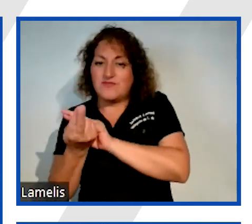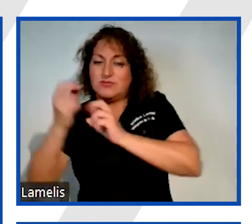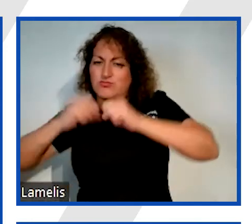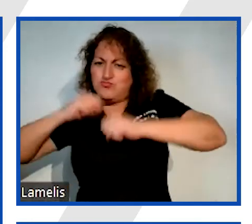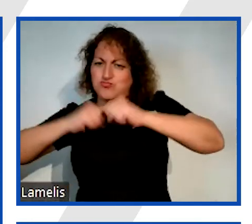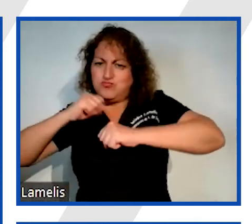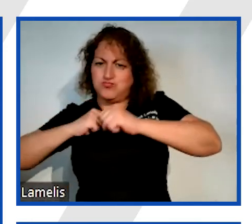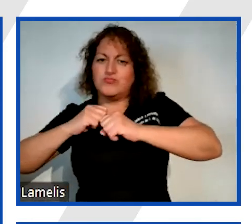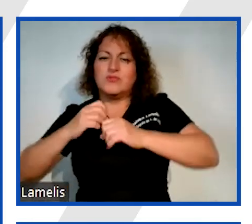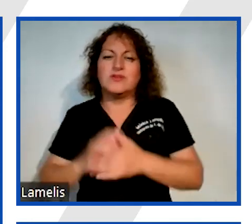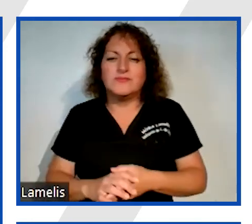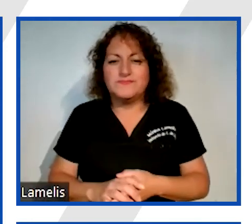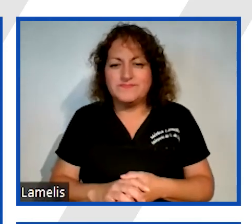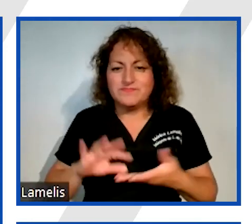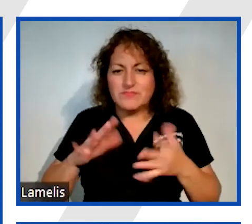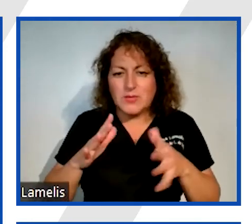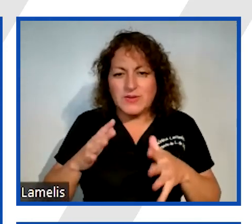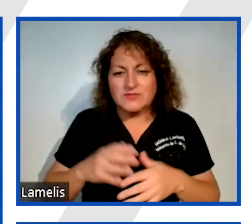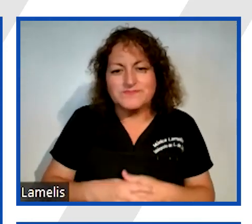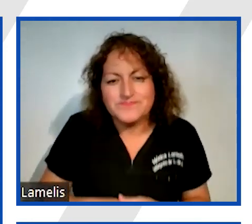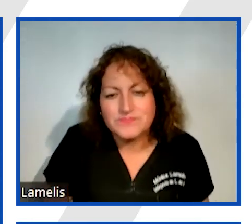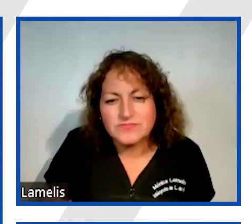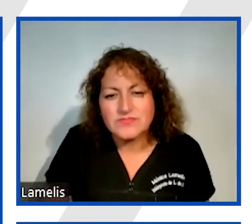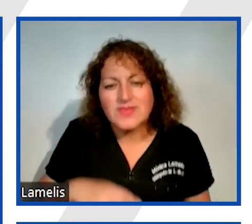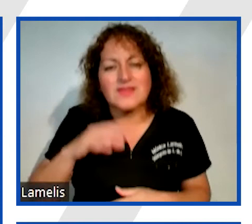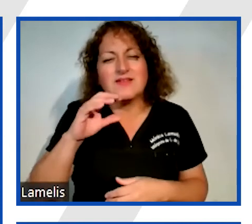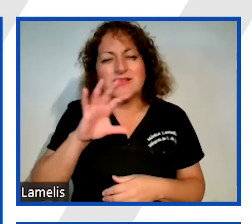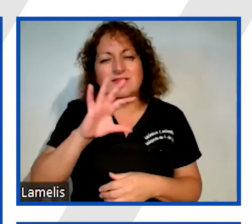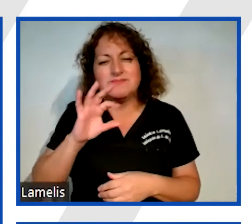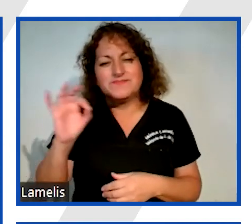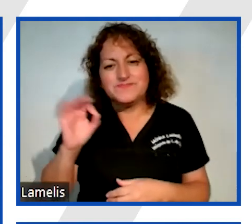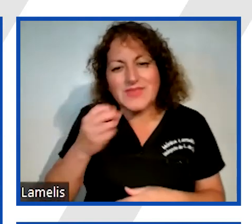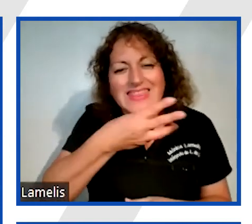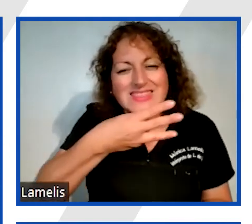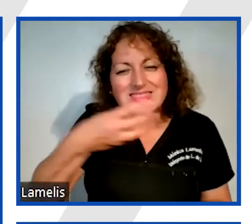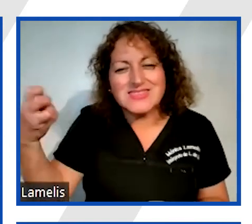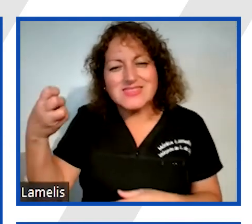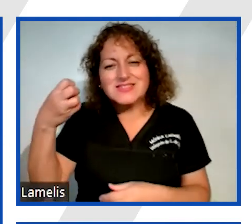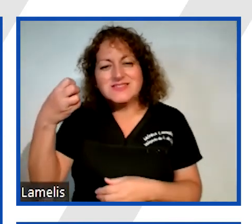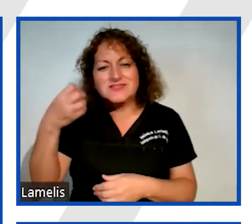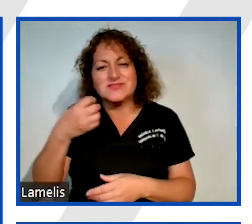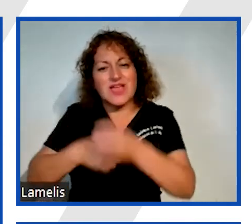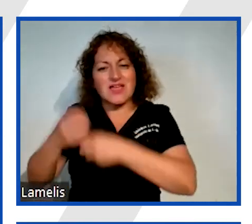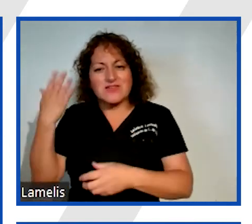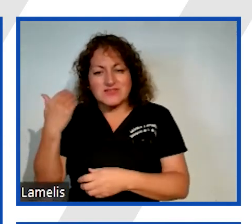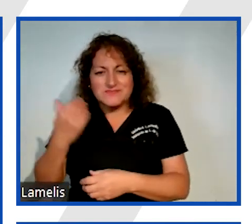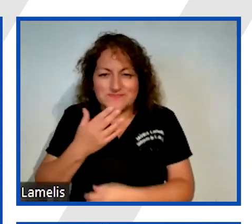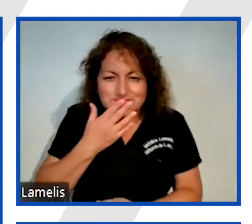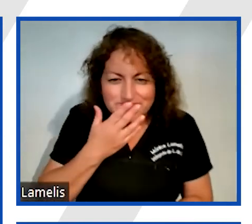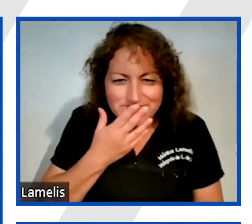diciendo estas son las leyes del universo con la revolución francesa y el mundo